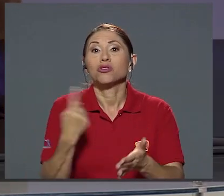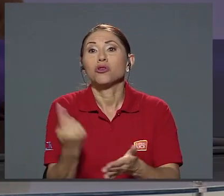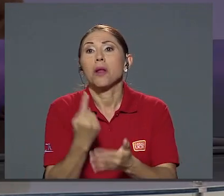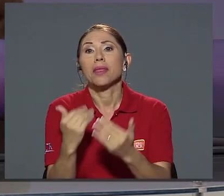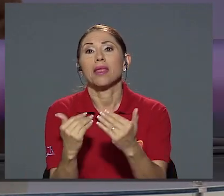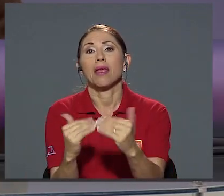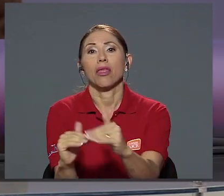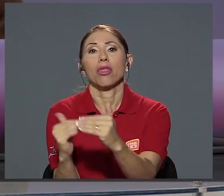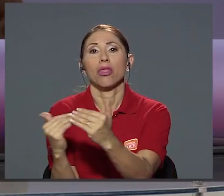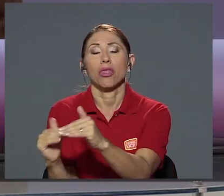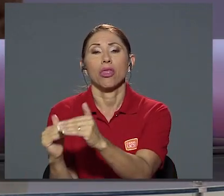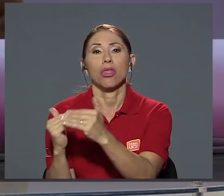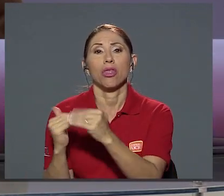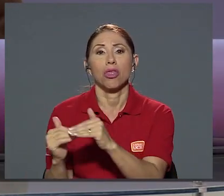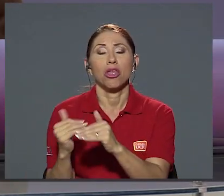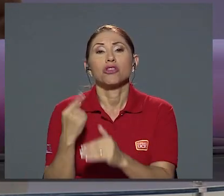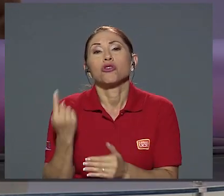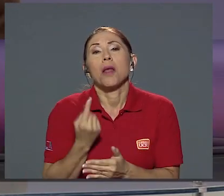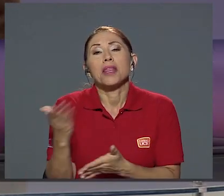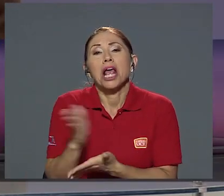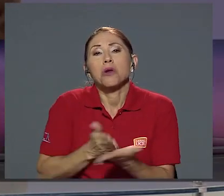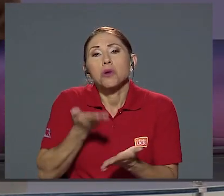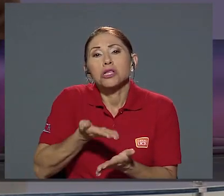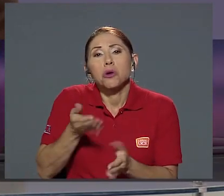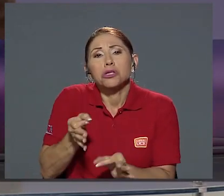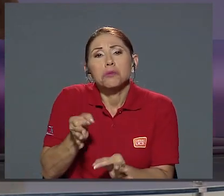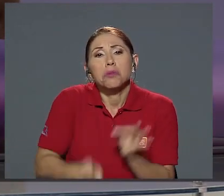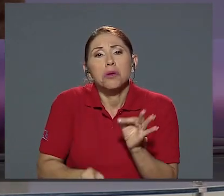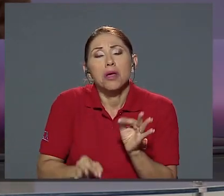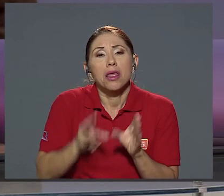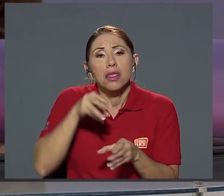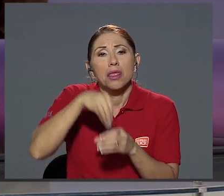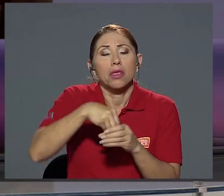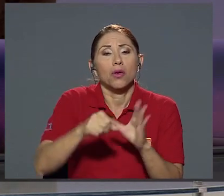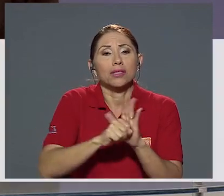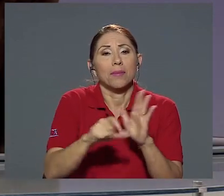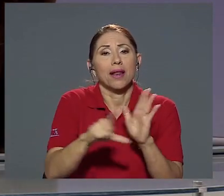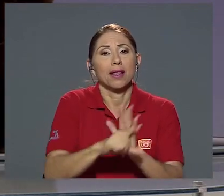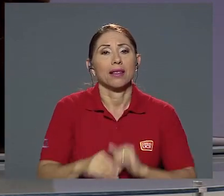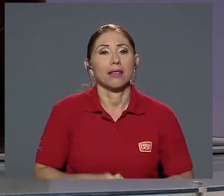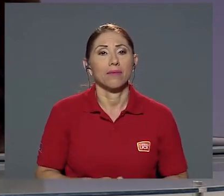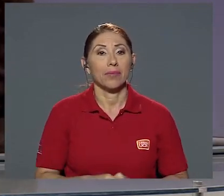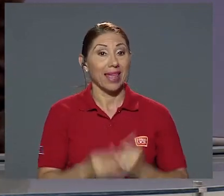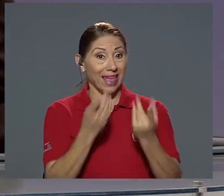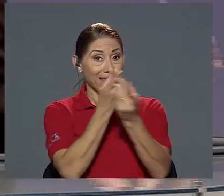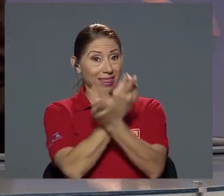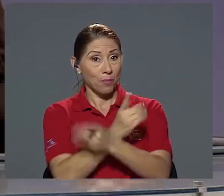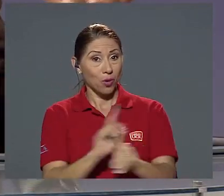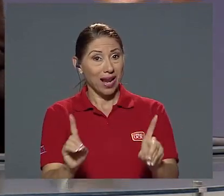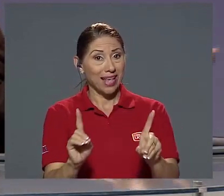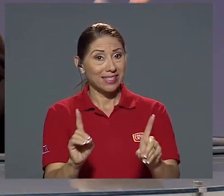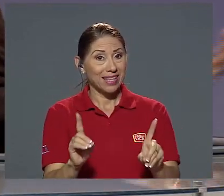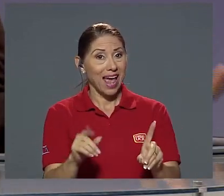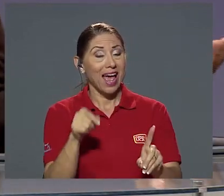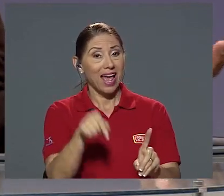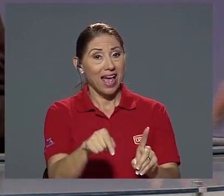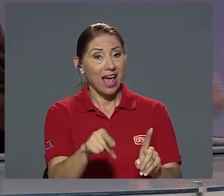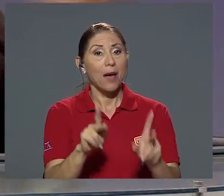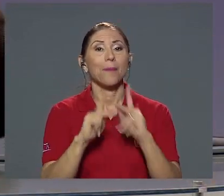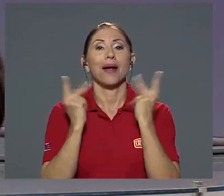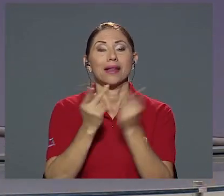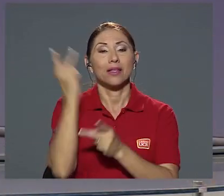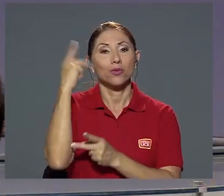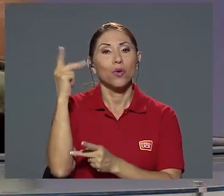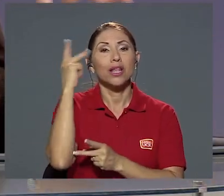de hacer sus bancadas en las asambleas legislativas, ¿verdad? Y bueno, en democracia Los partidos políticos son las instituciones